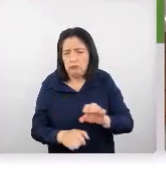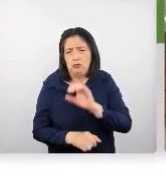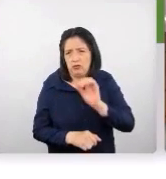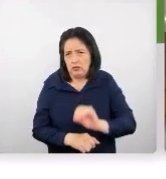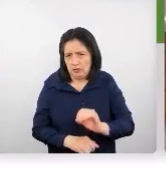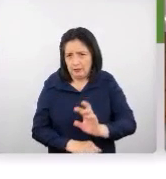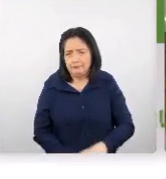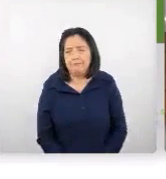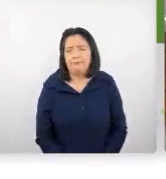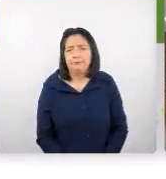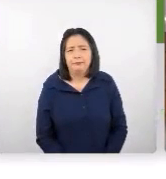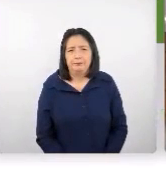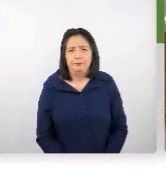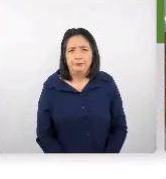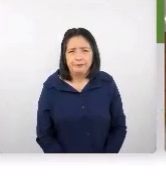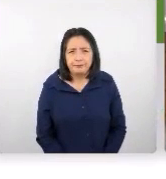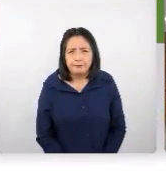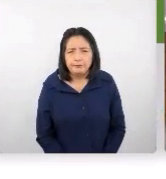grado.